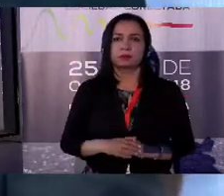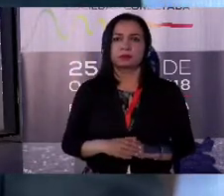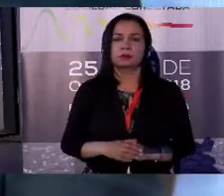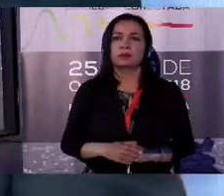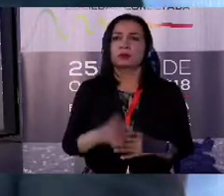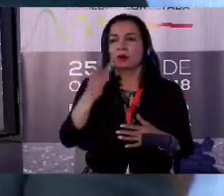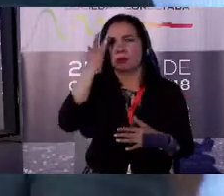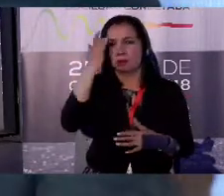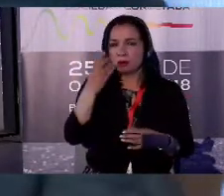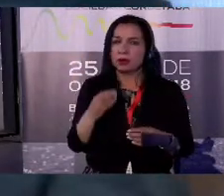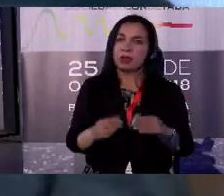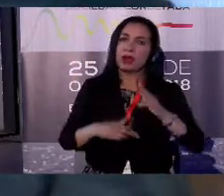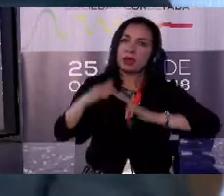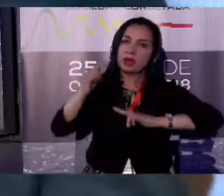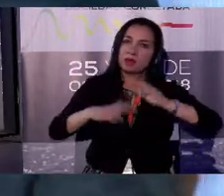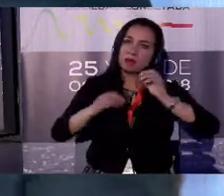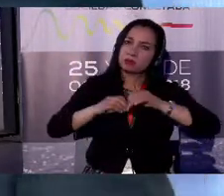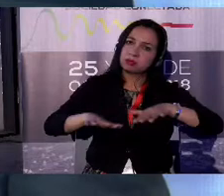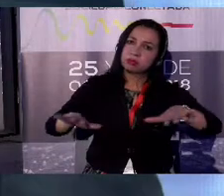ya que la infraestructura